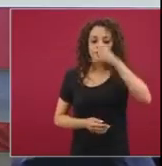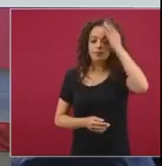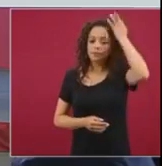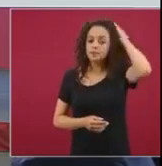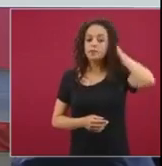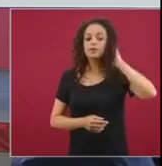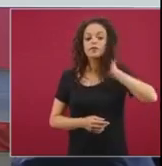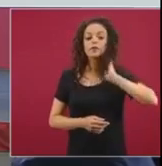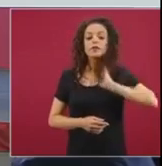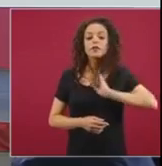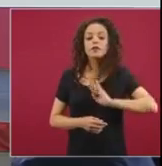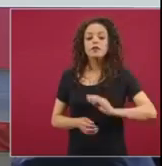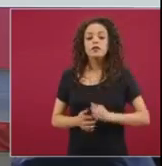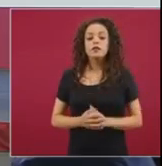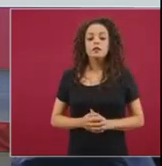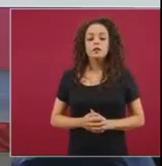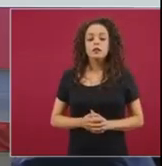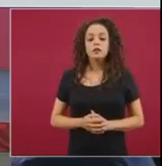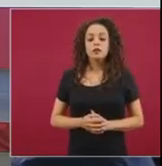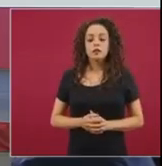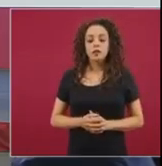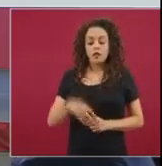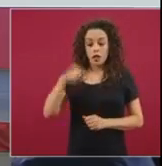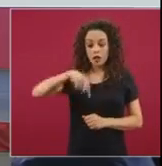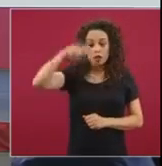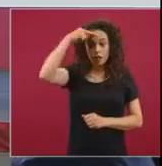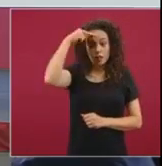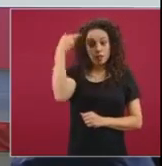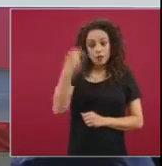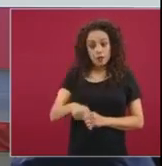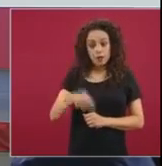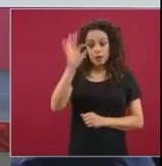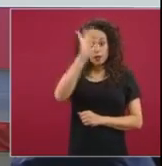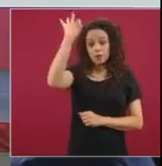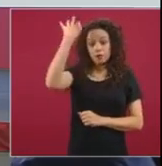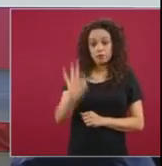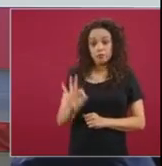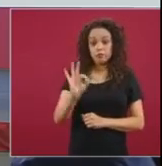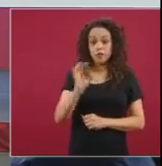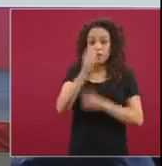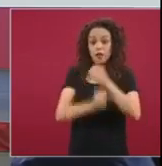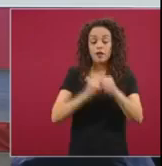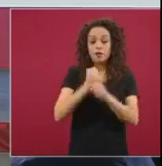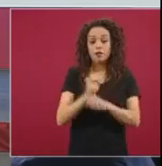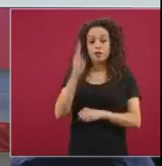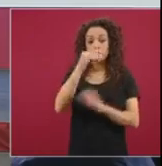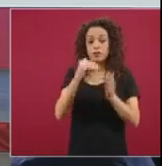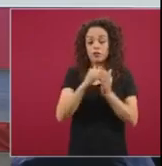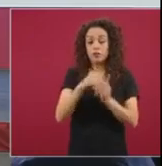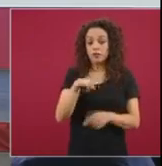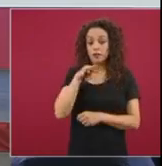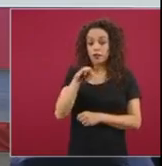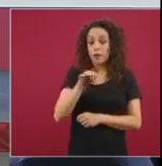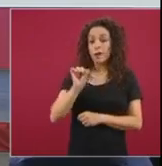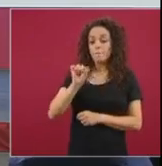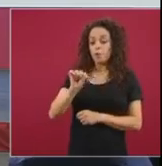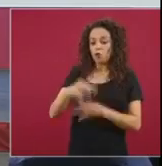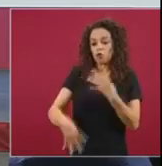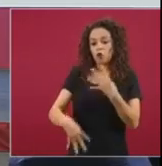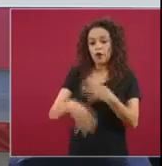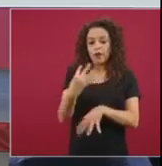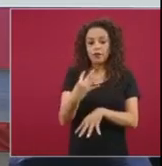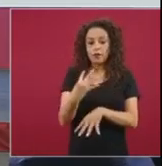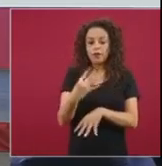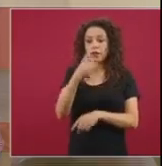Perdón, la incidencia, así está bien, la incidencia en México, la tasa de incidencia en México en 2019 fue de 0.14 casos por cada